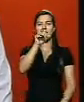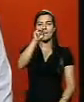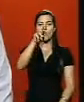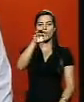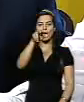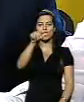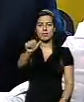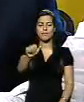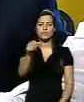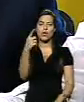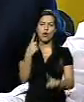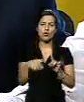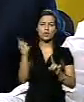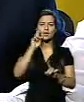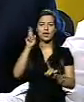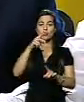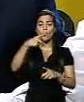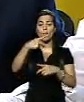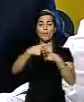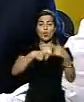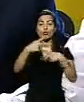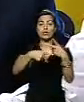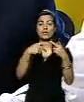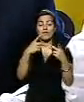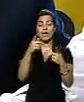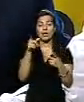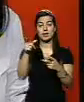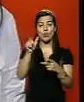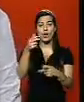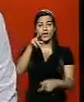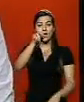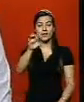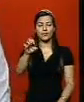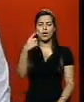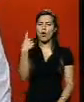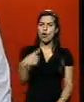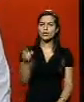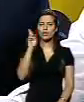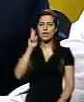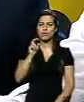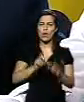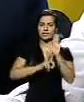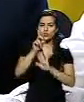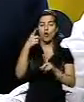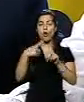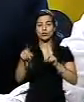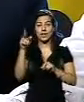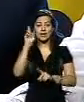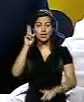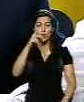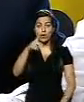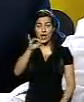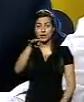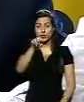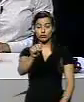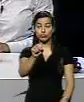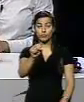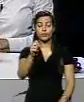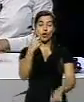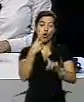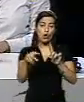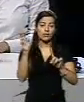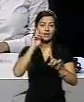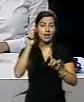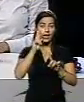100.1. Productiva, 95.9 de Guanarito. Éxito, 88.5. Cairo, 91.5 de Turén. Las